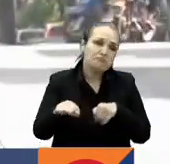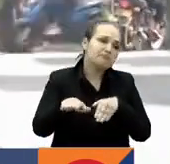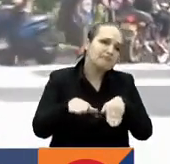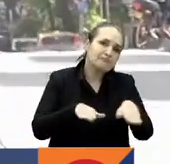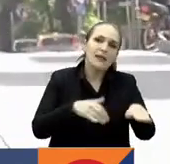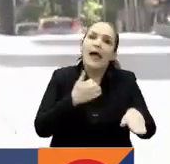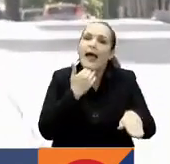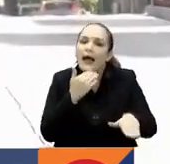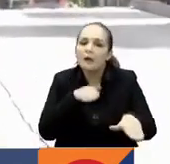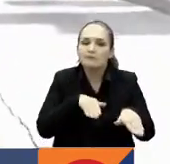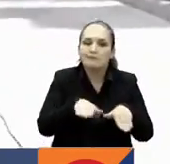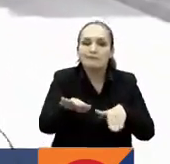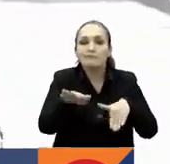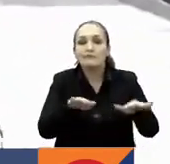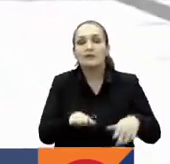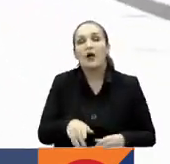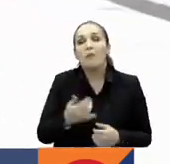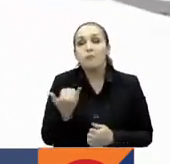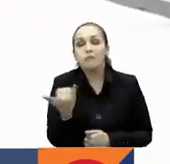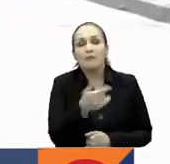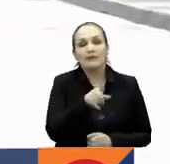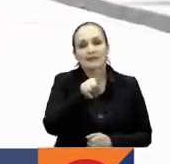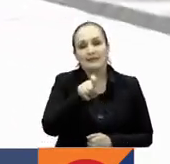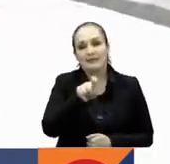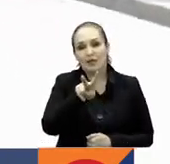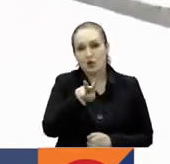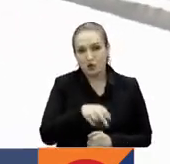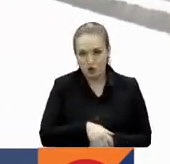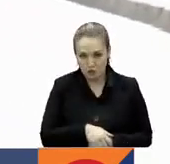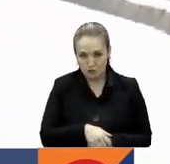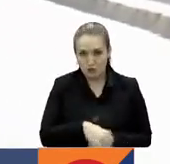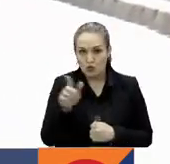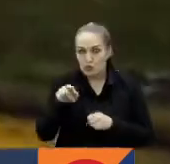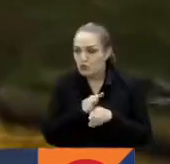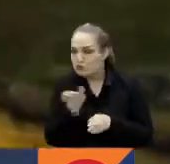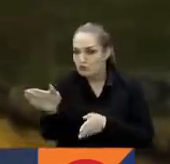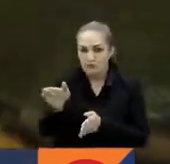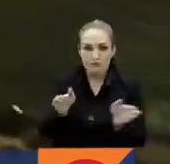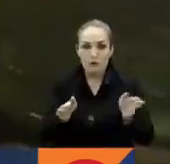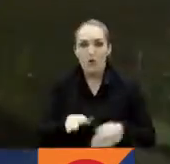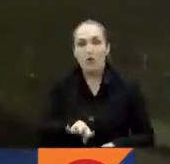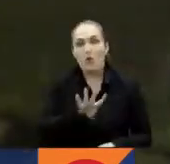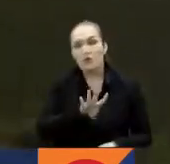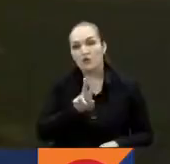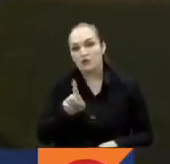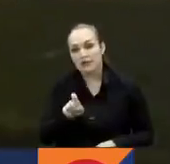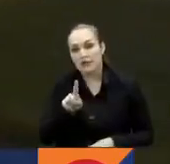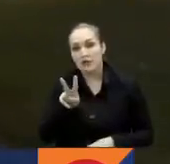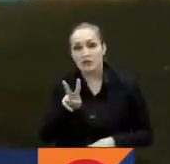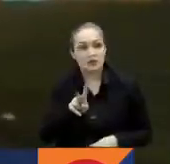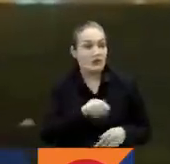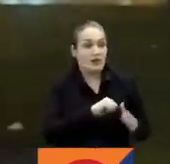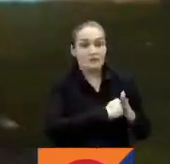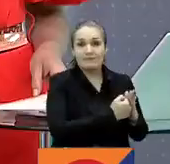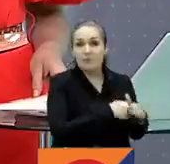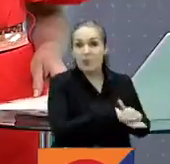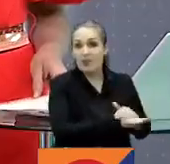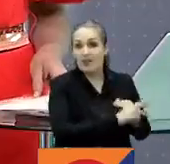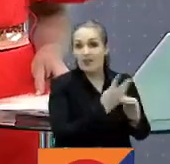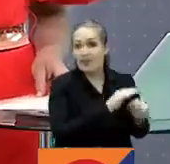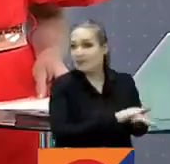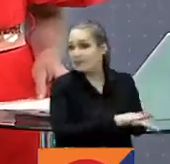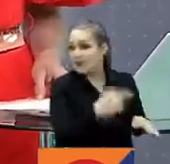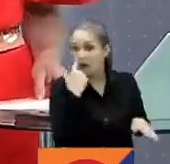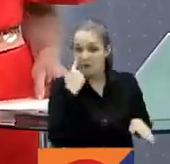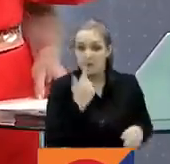paulatina. Hay 62 rutas y 472 buses, mientras otros 30 están en reserva. Estamos